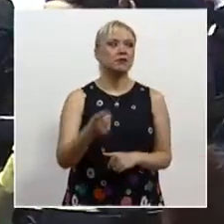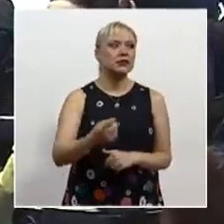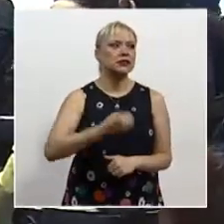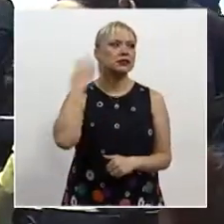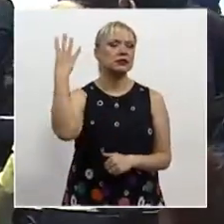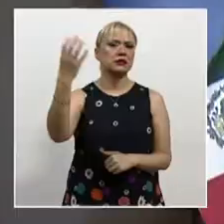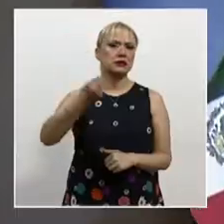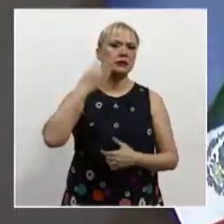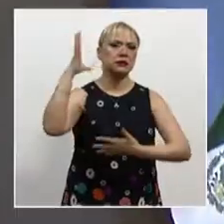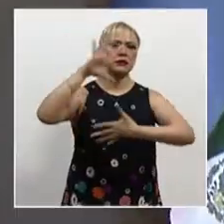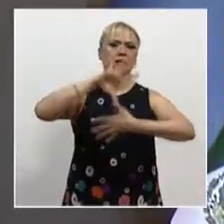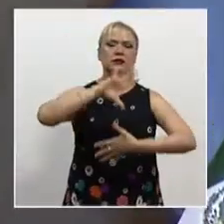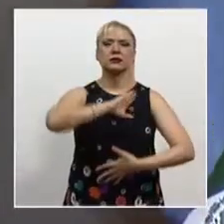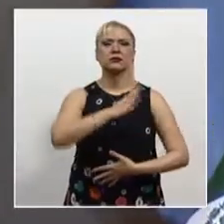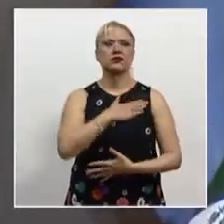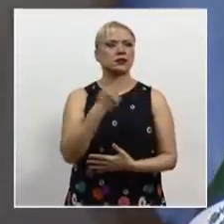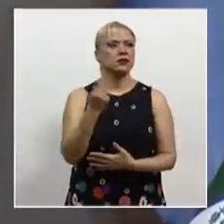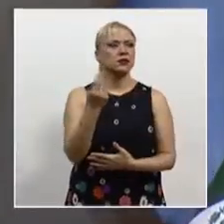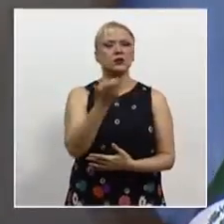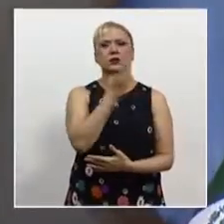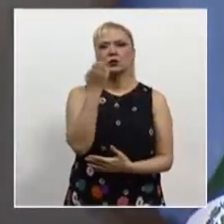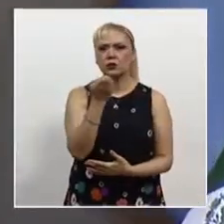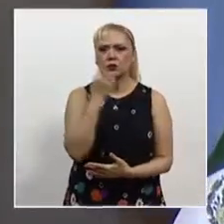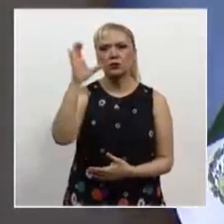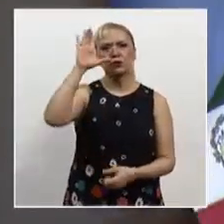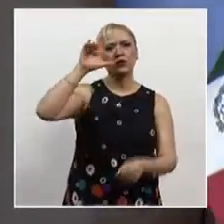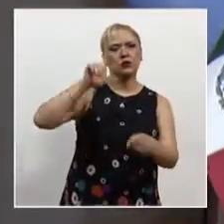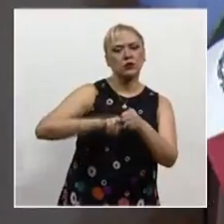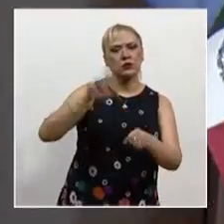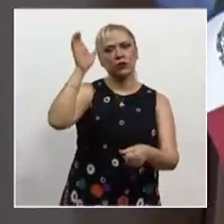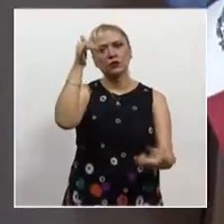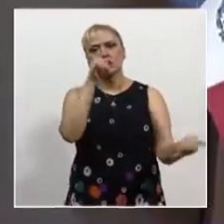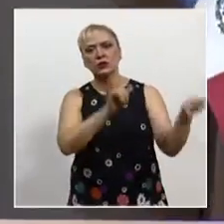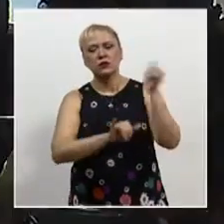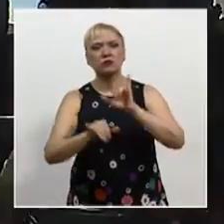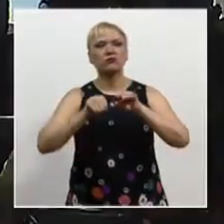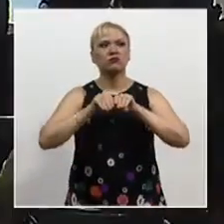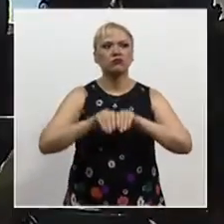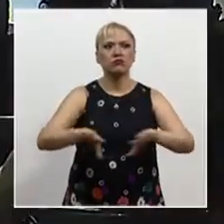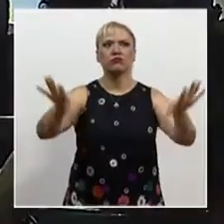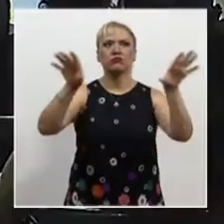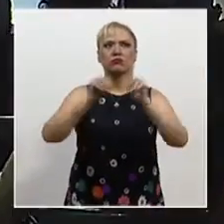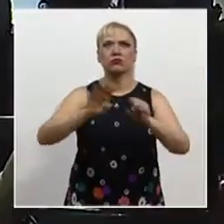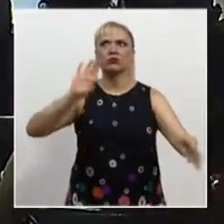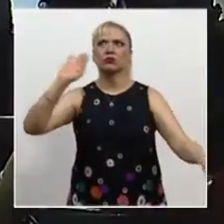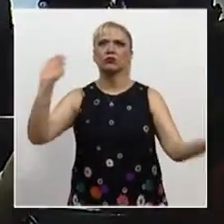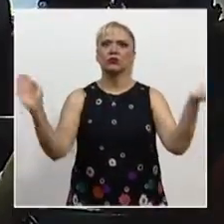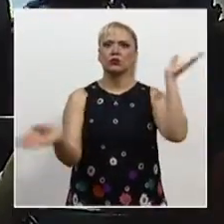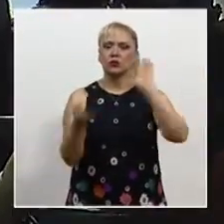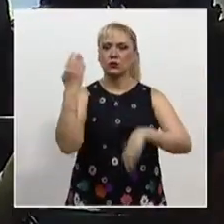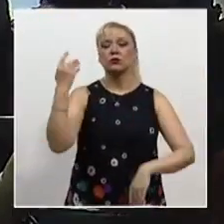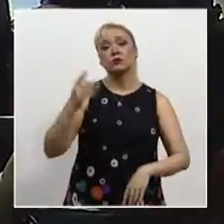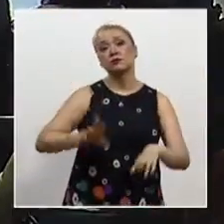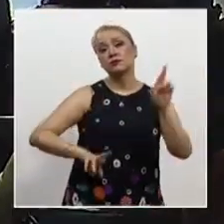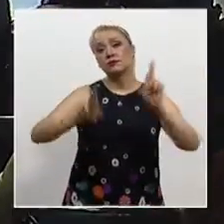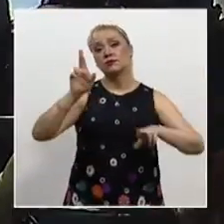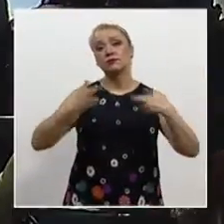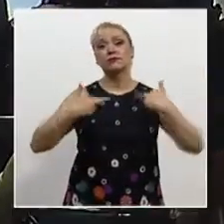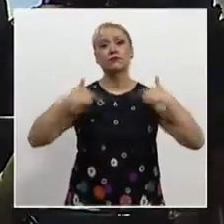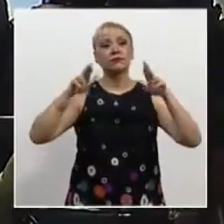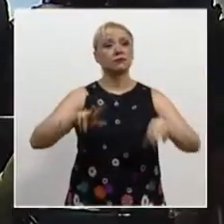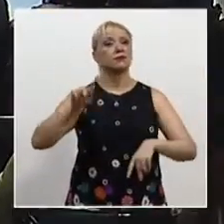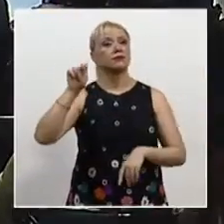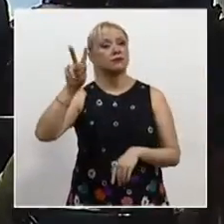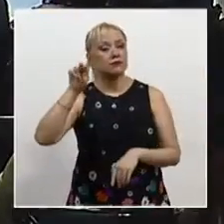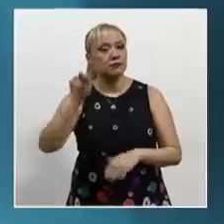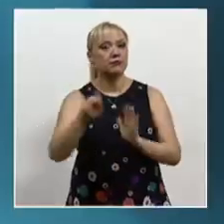el intercambio de contenidos educativos, culturales y científicos para su difusión en el mundo. Participan representantes de medios públicos